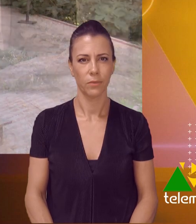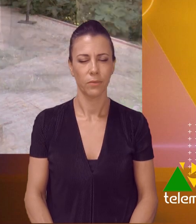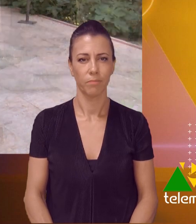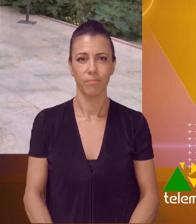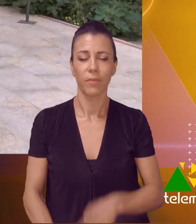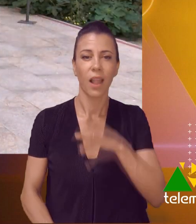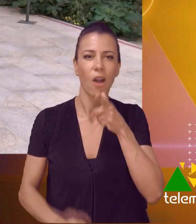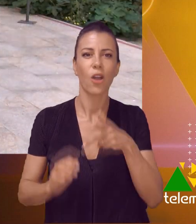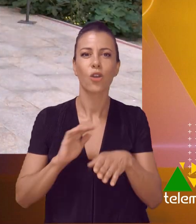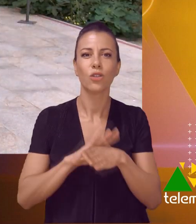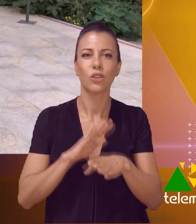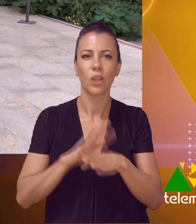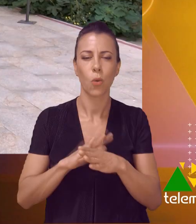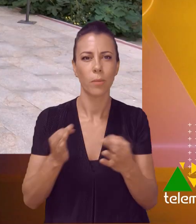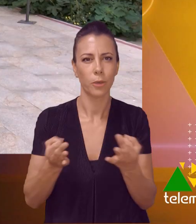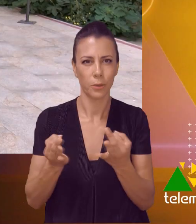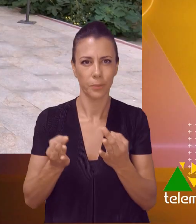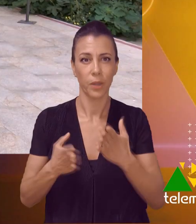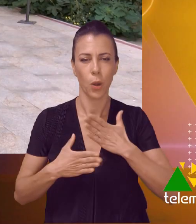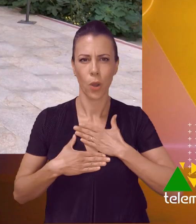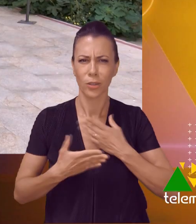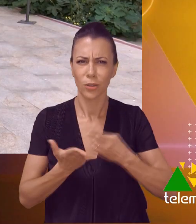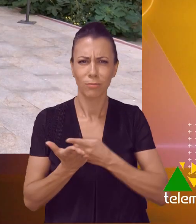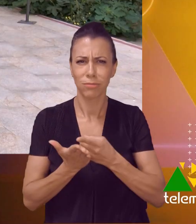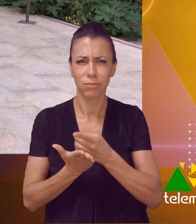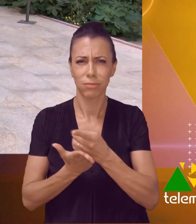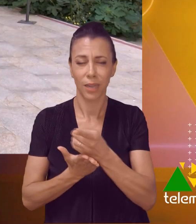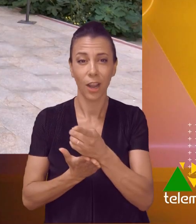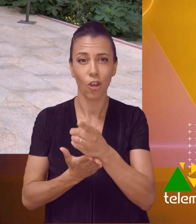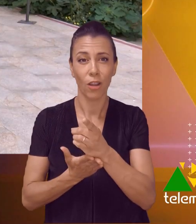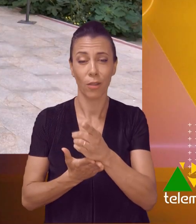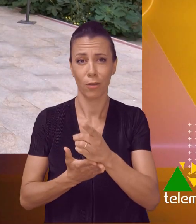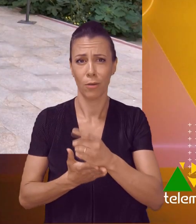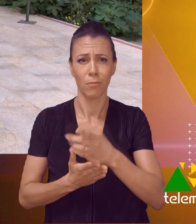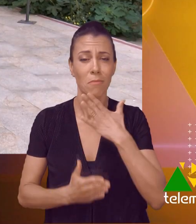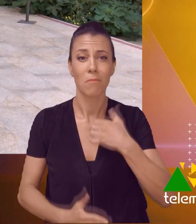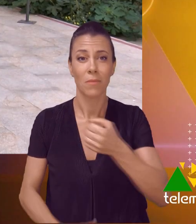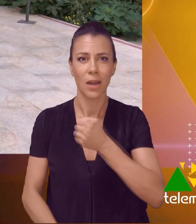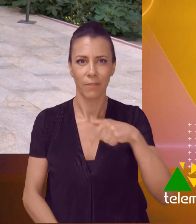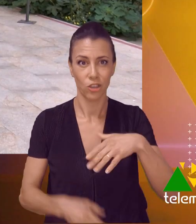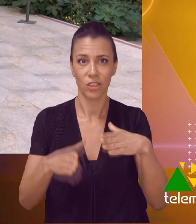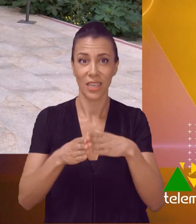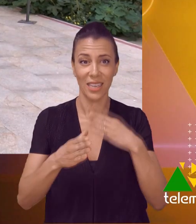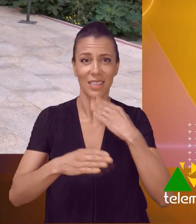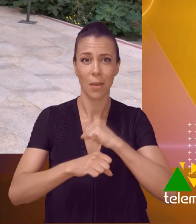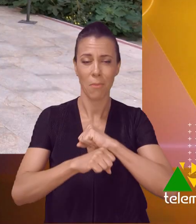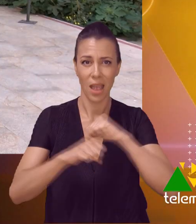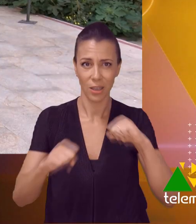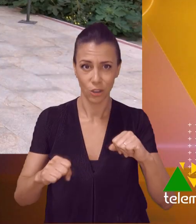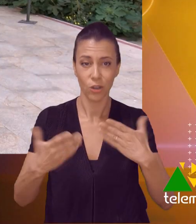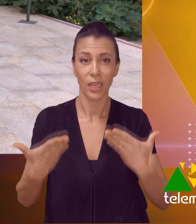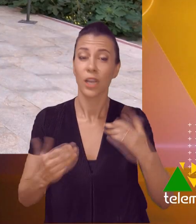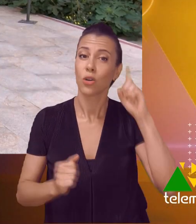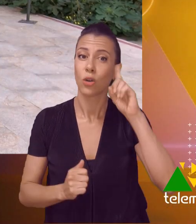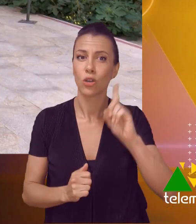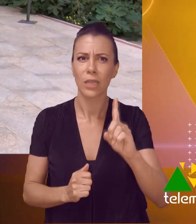Pues continuamos con nuestro recorrido precisamente por esta fantástica iglesia mayor, que no sabemos